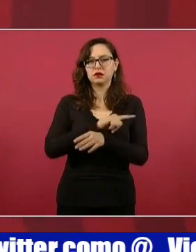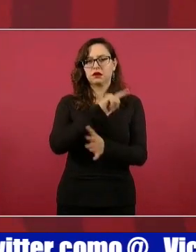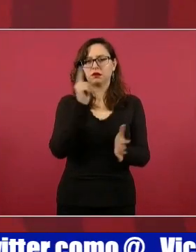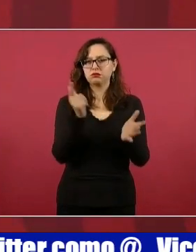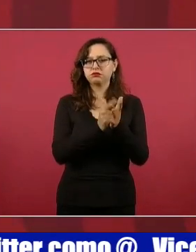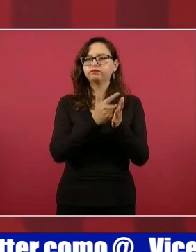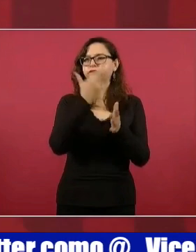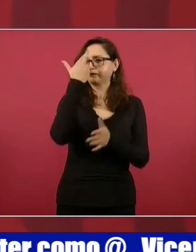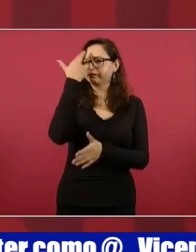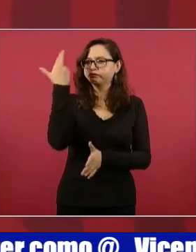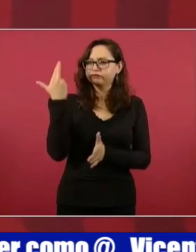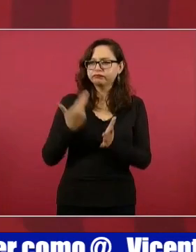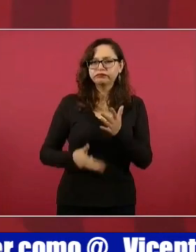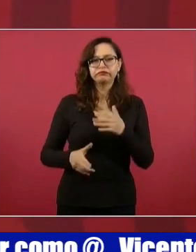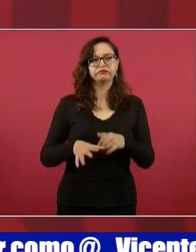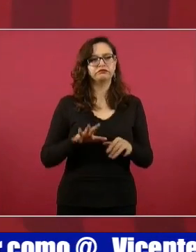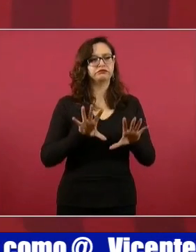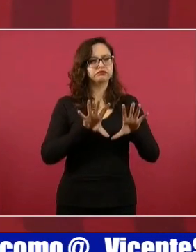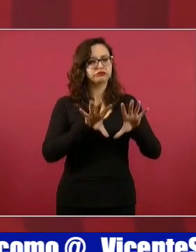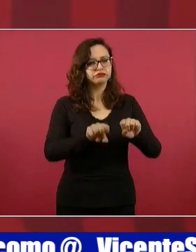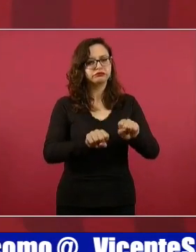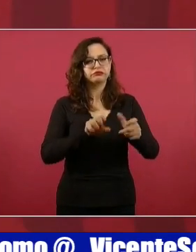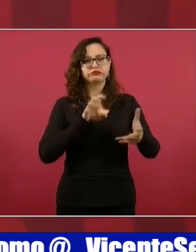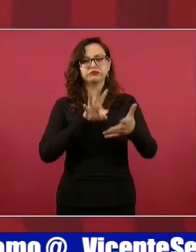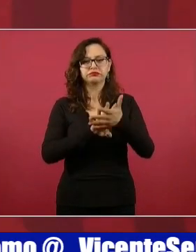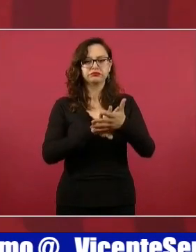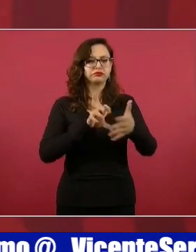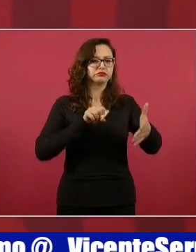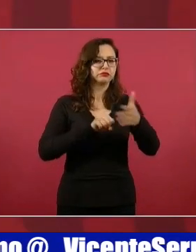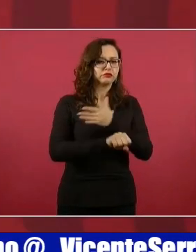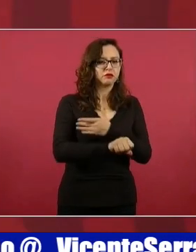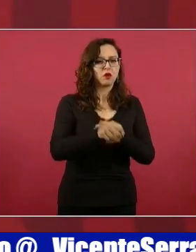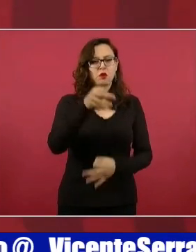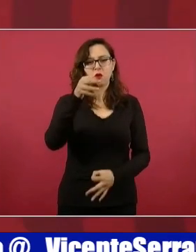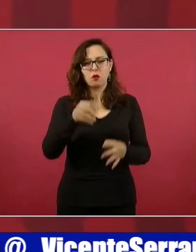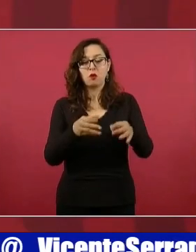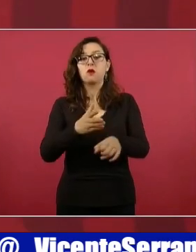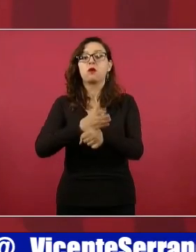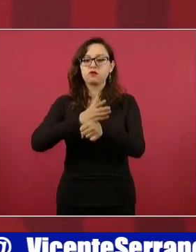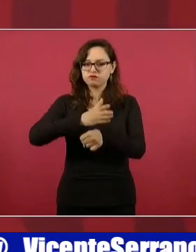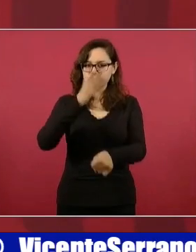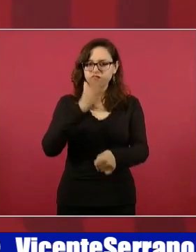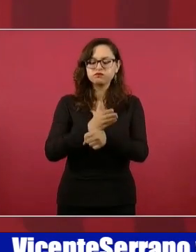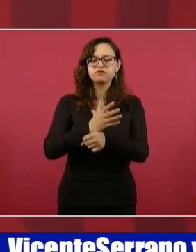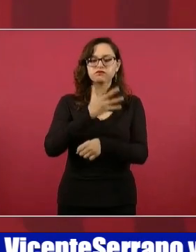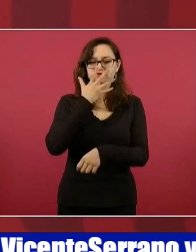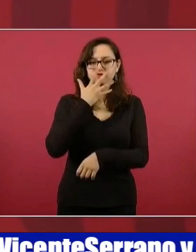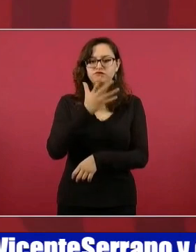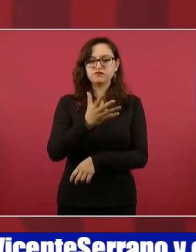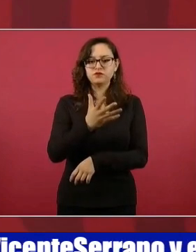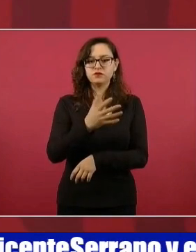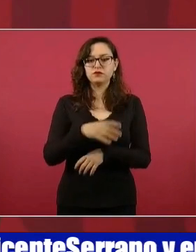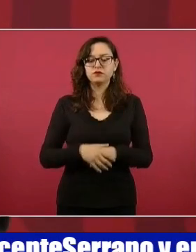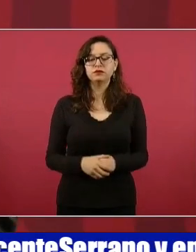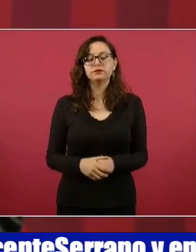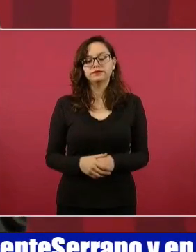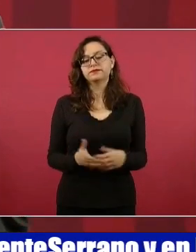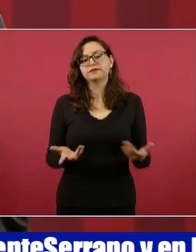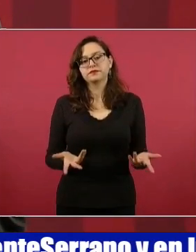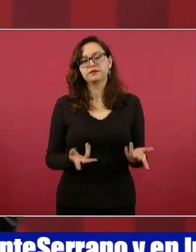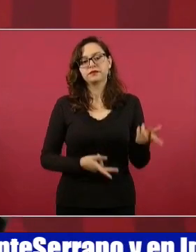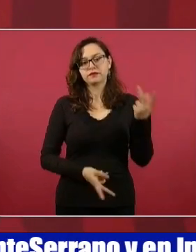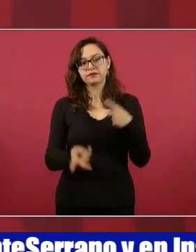responsables, castigo, lo que llamamos cero impunidad. Esto va a corresponder a